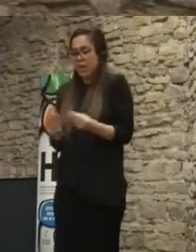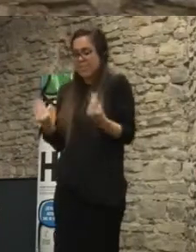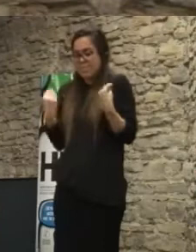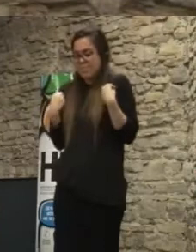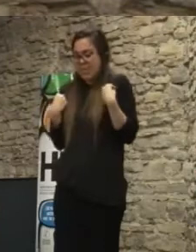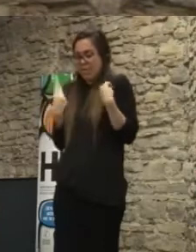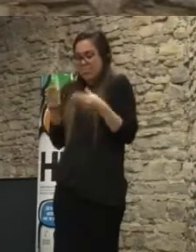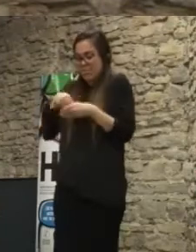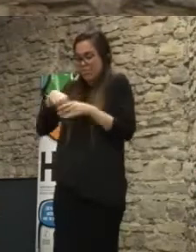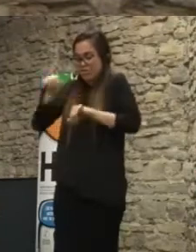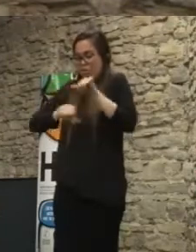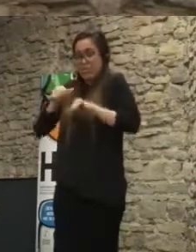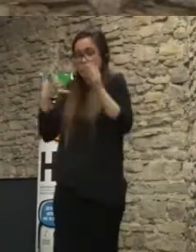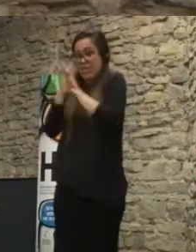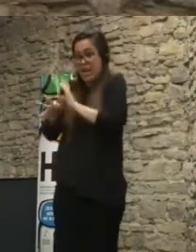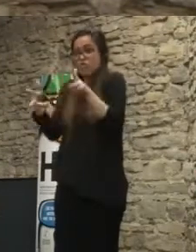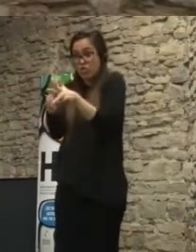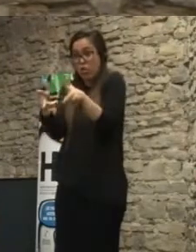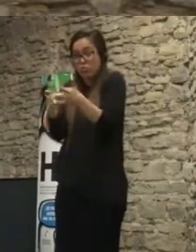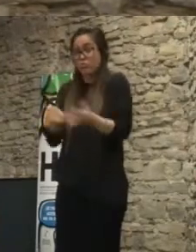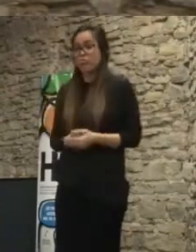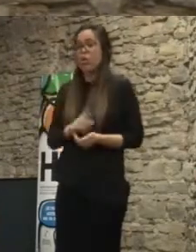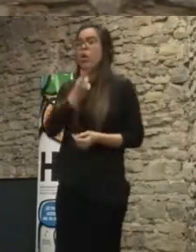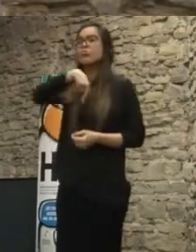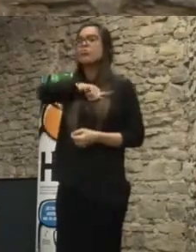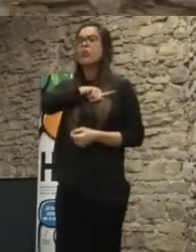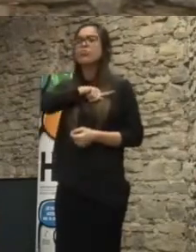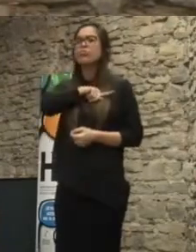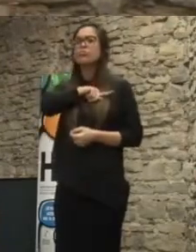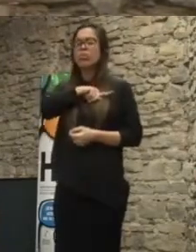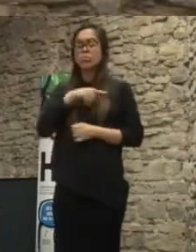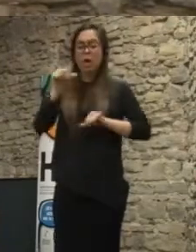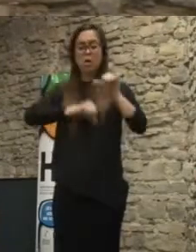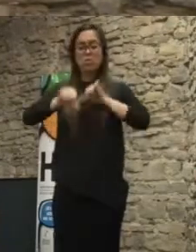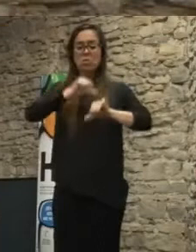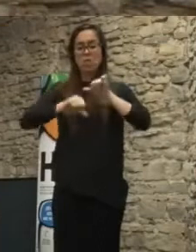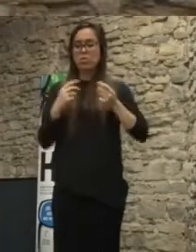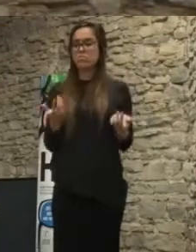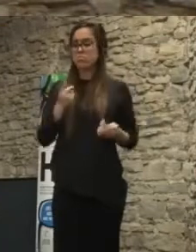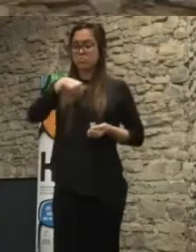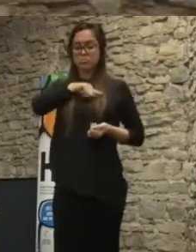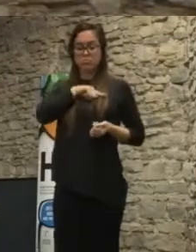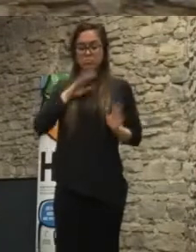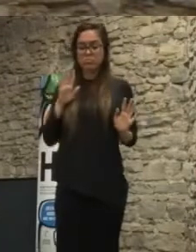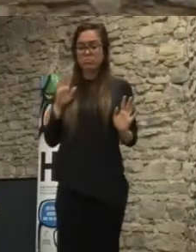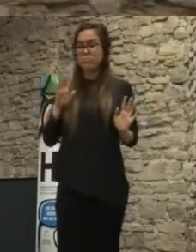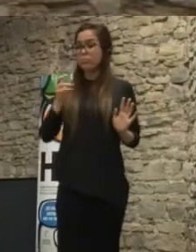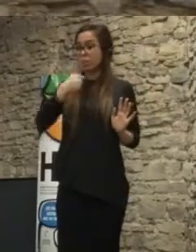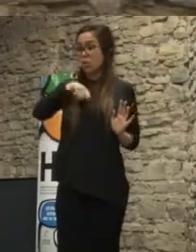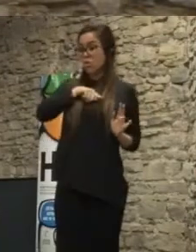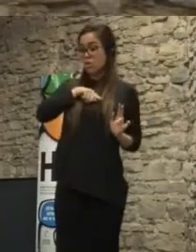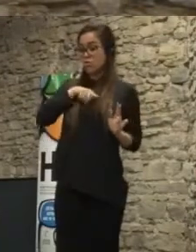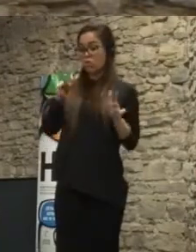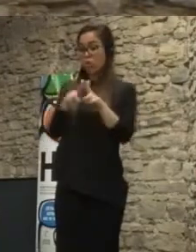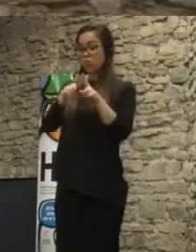sus socios. Pues nosotros somos una asociación que para nuestros socios y nuestras socias, para la gente que participa en la asociación, pues